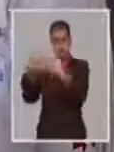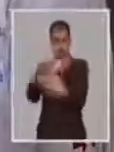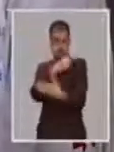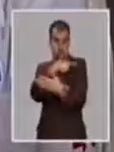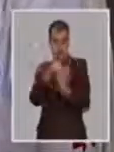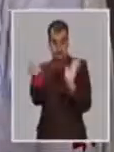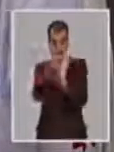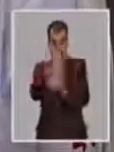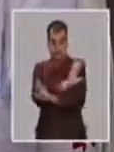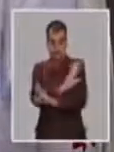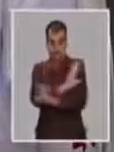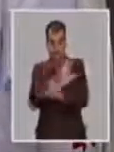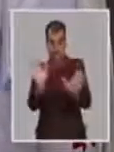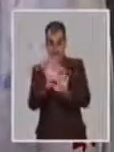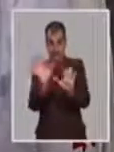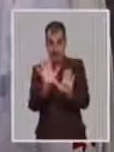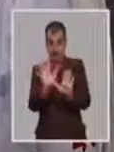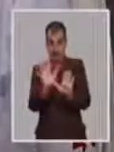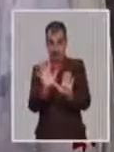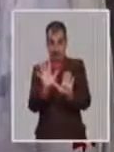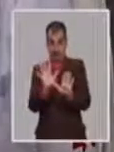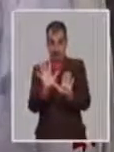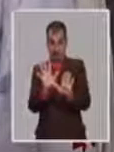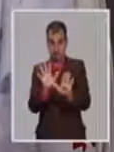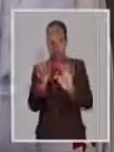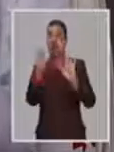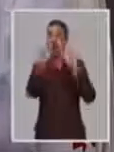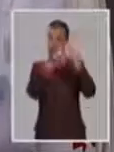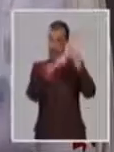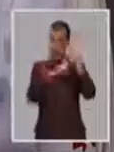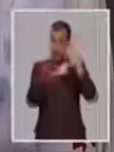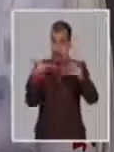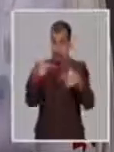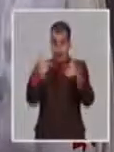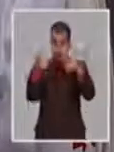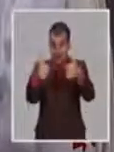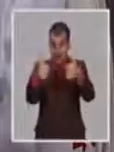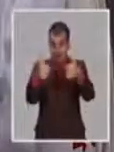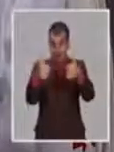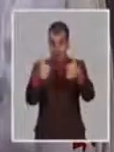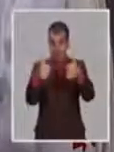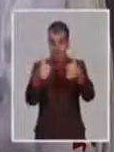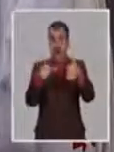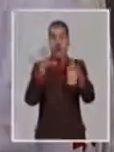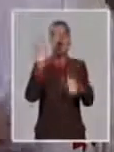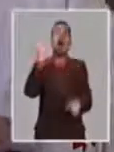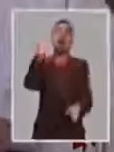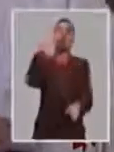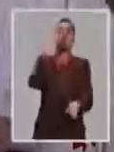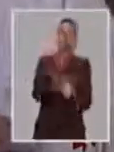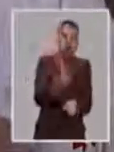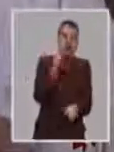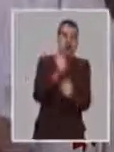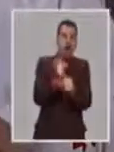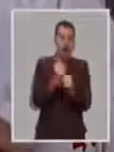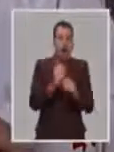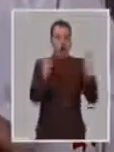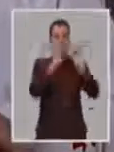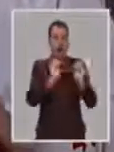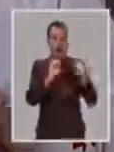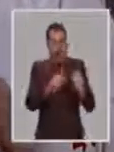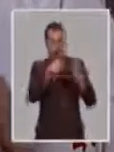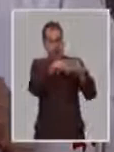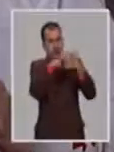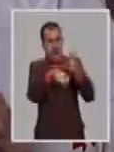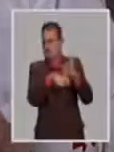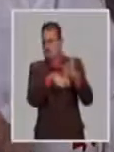la autorización, en el momento que hayamos cumplido todas sus exigencias, no esperar a crear las condiciones. Y ese es un trabajo que se ha